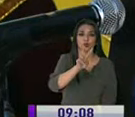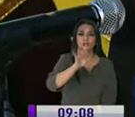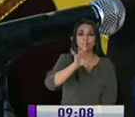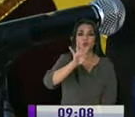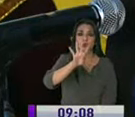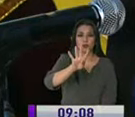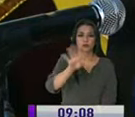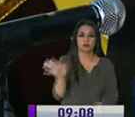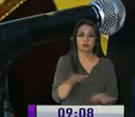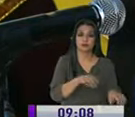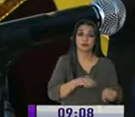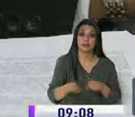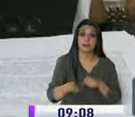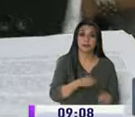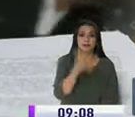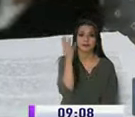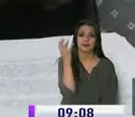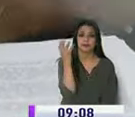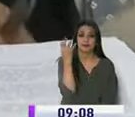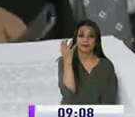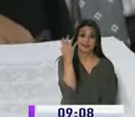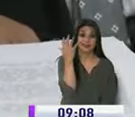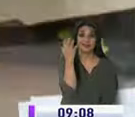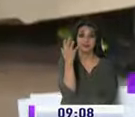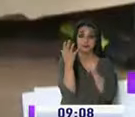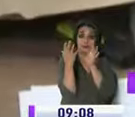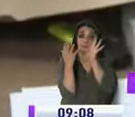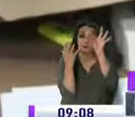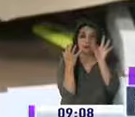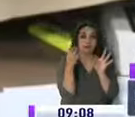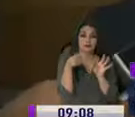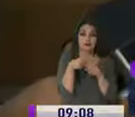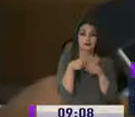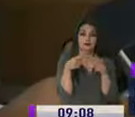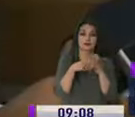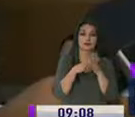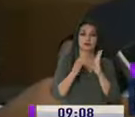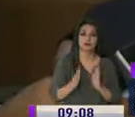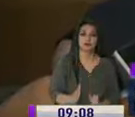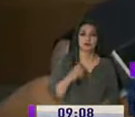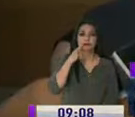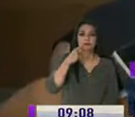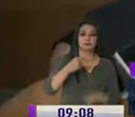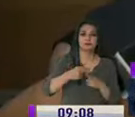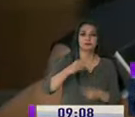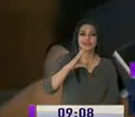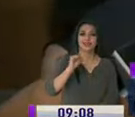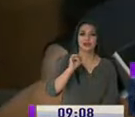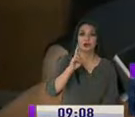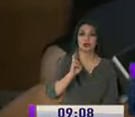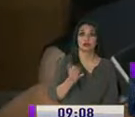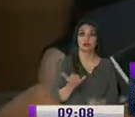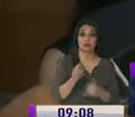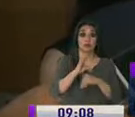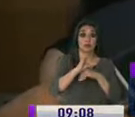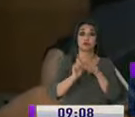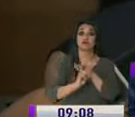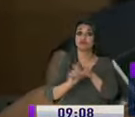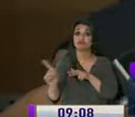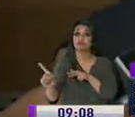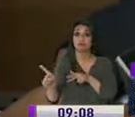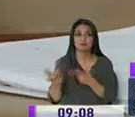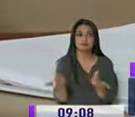en trámite se encuentran 15. Entre estas últimas se encuentra la del ex contralor Carlos Polit, quien al estar prófugo no ha podido ser